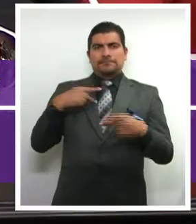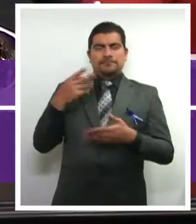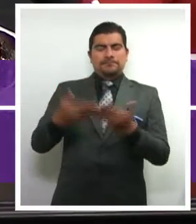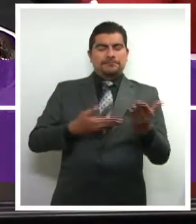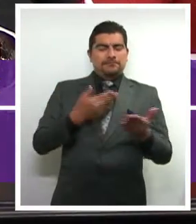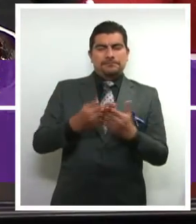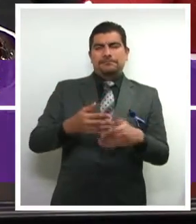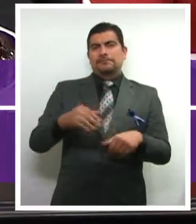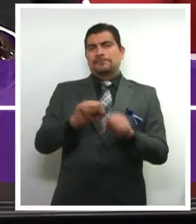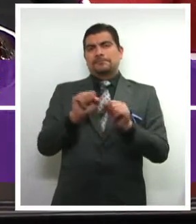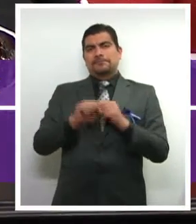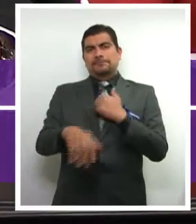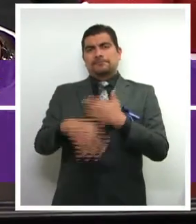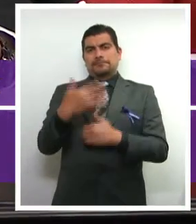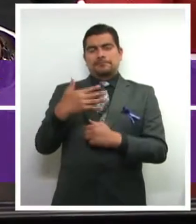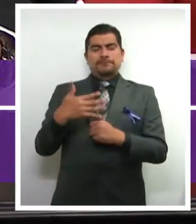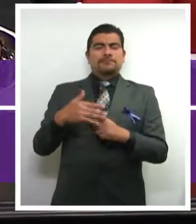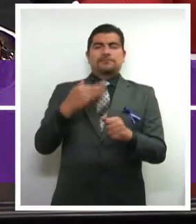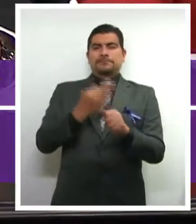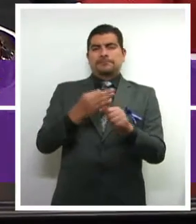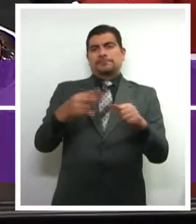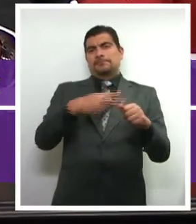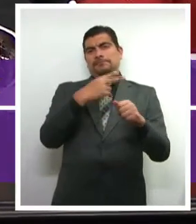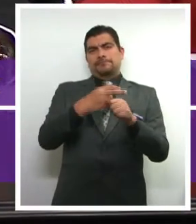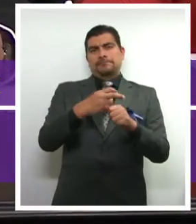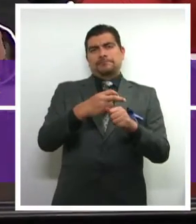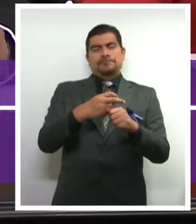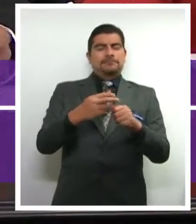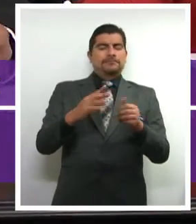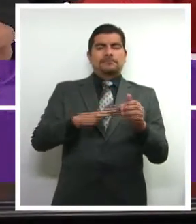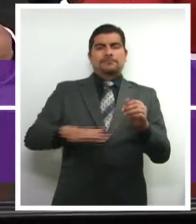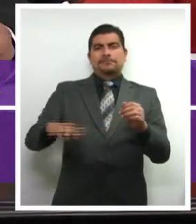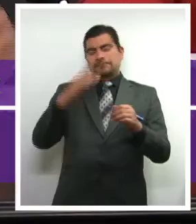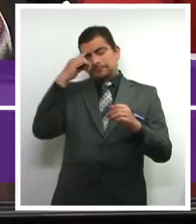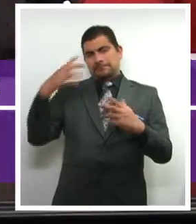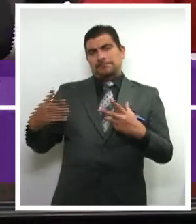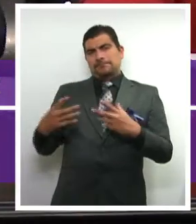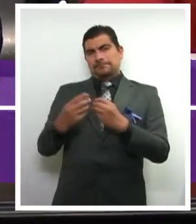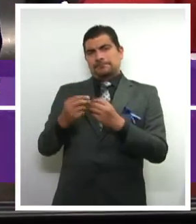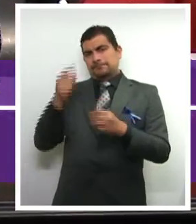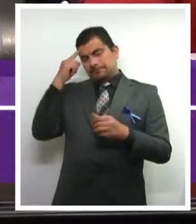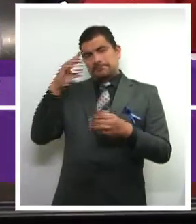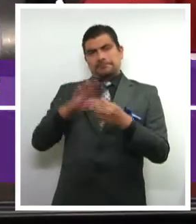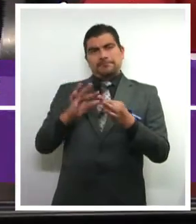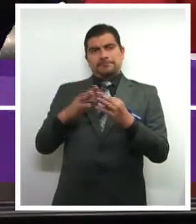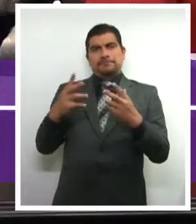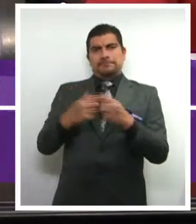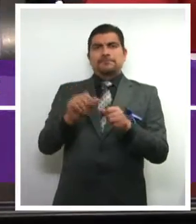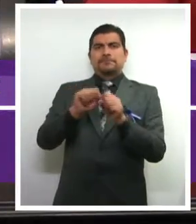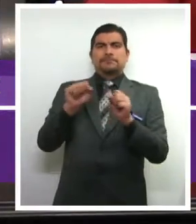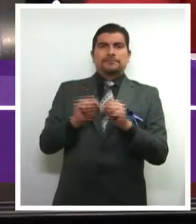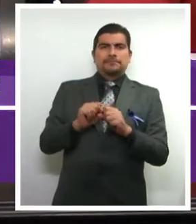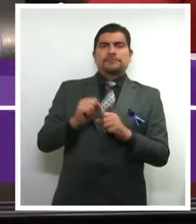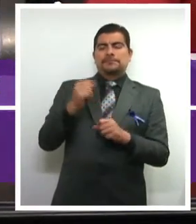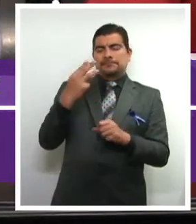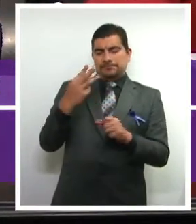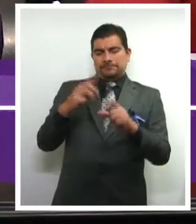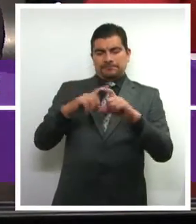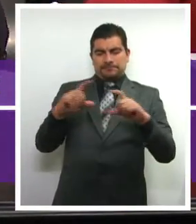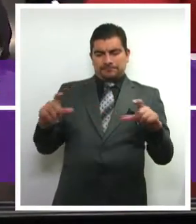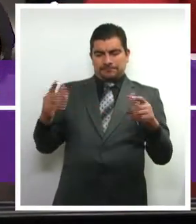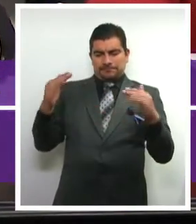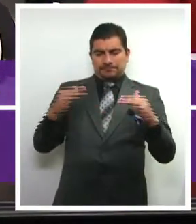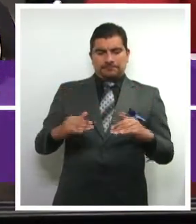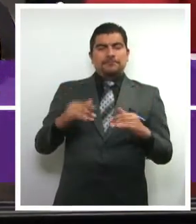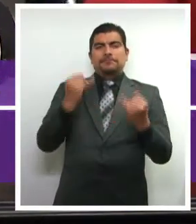Salón 15, segundo piso. La Conferencia de Armonización, Salón 3 de la planta baja.